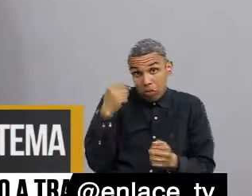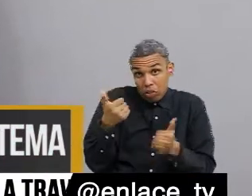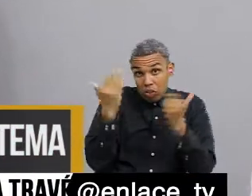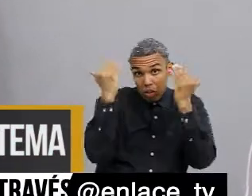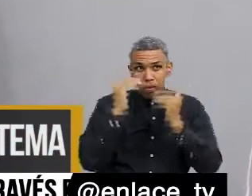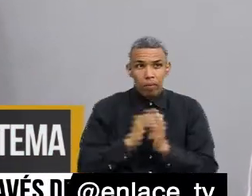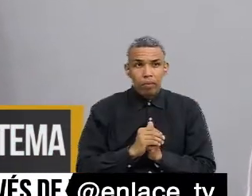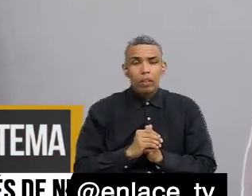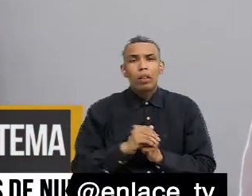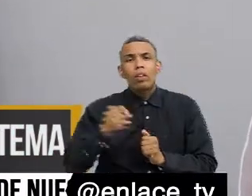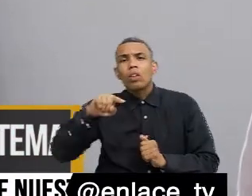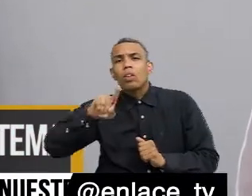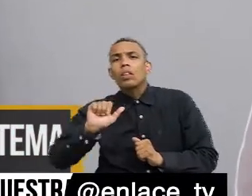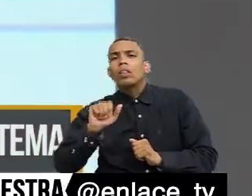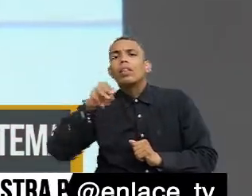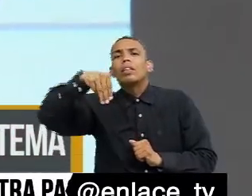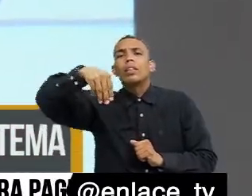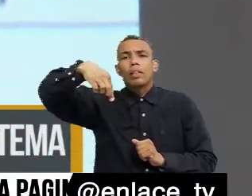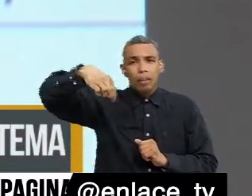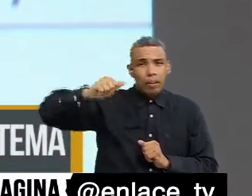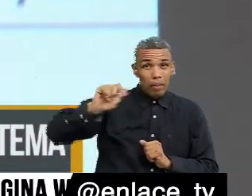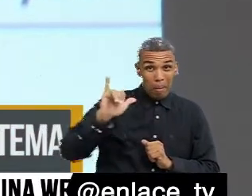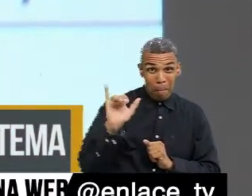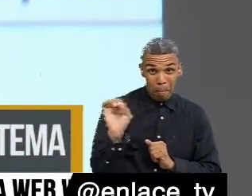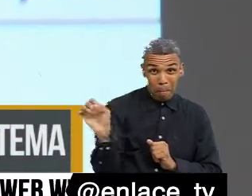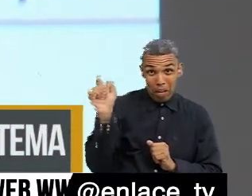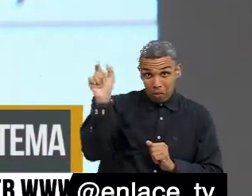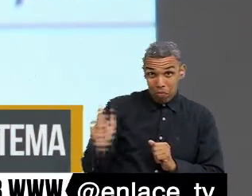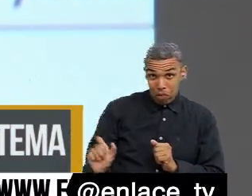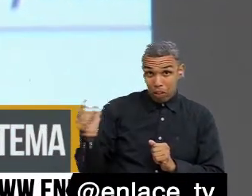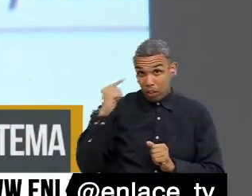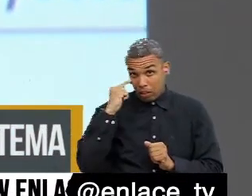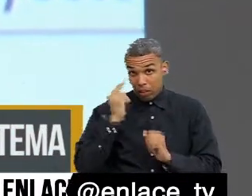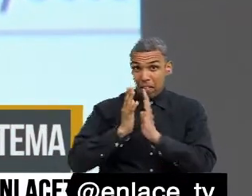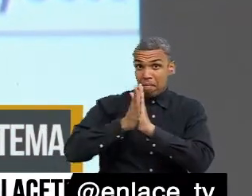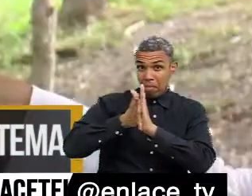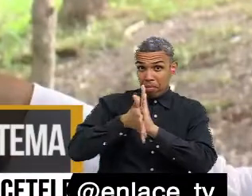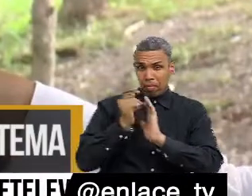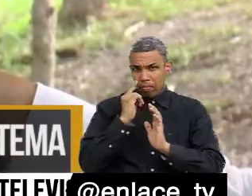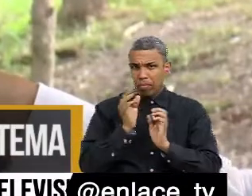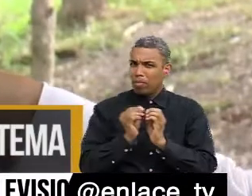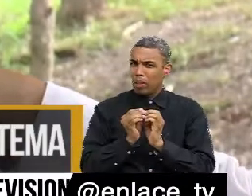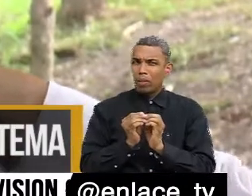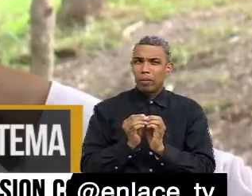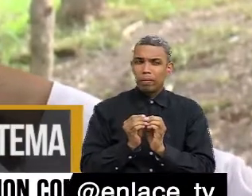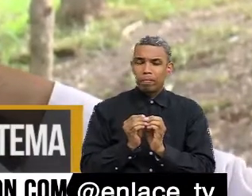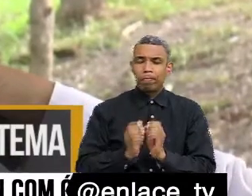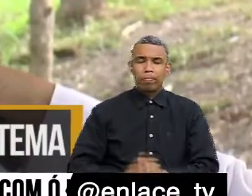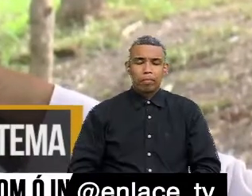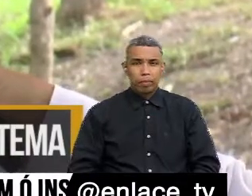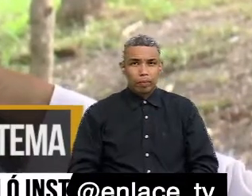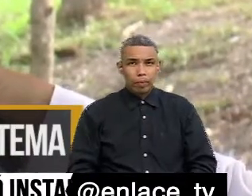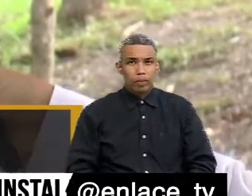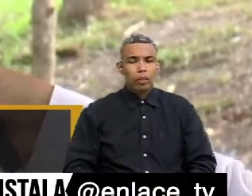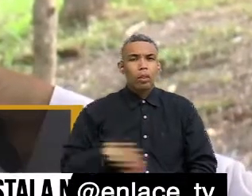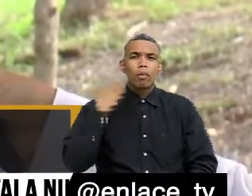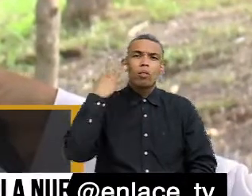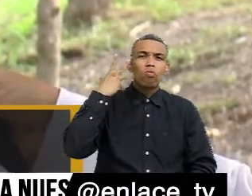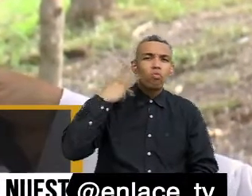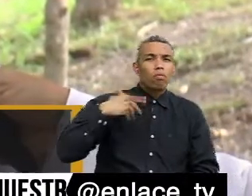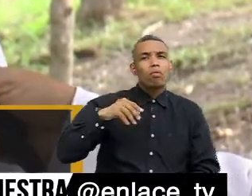asegura que en una reunión anterior tuvieron roces con la contención área del proyecto una reunión alrededor de hace 15 días